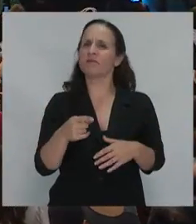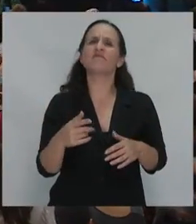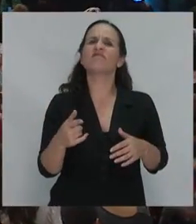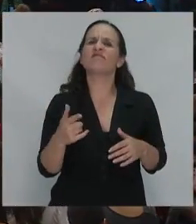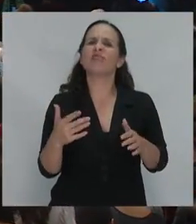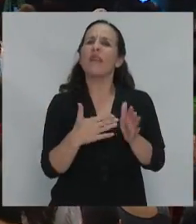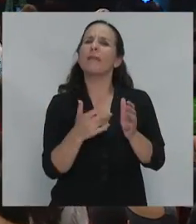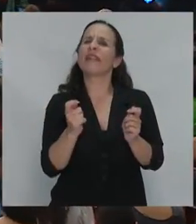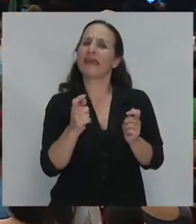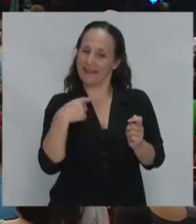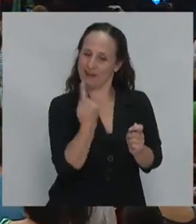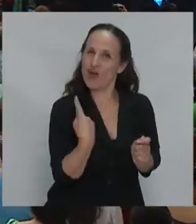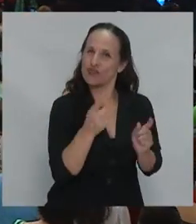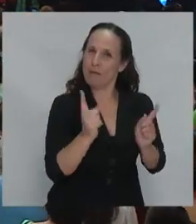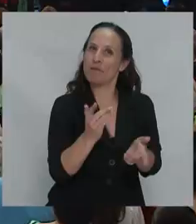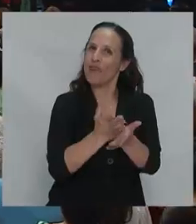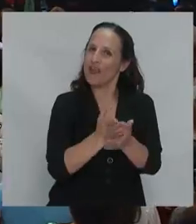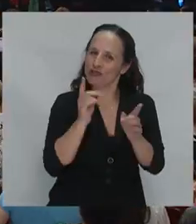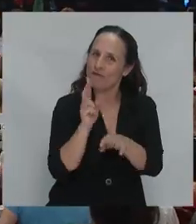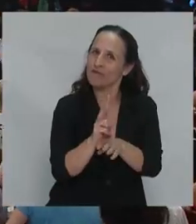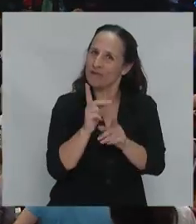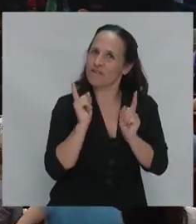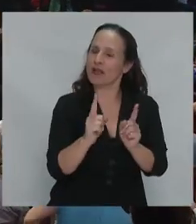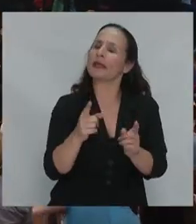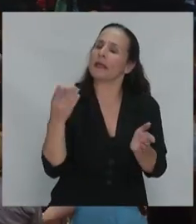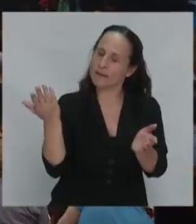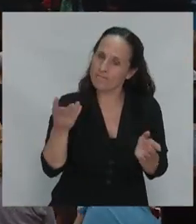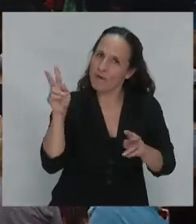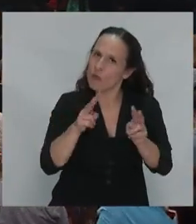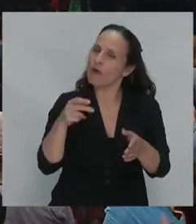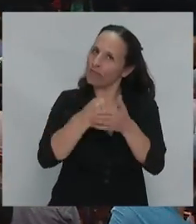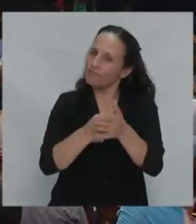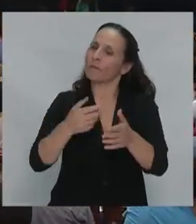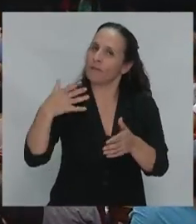de nosotros conservar esos derechos y el por muchísimos más